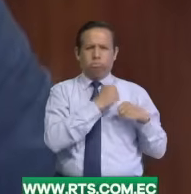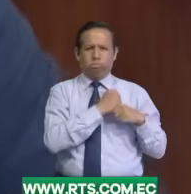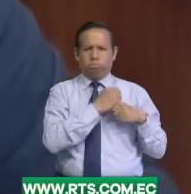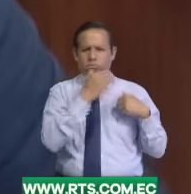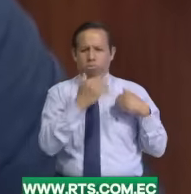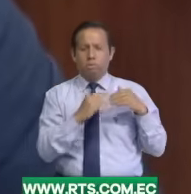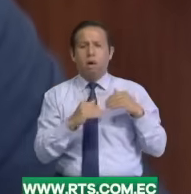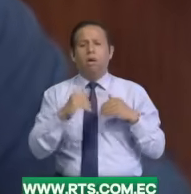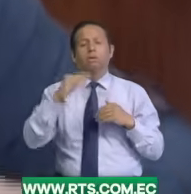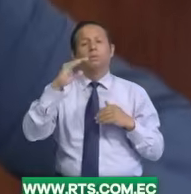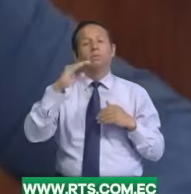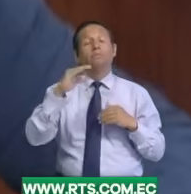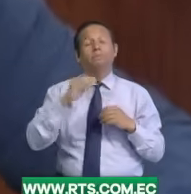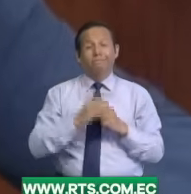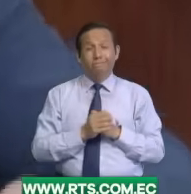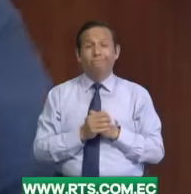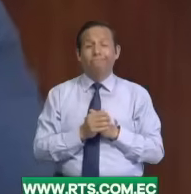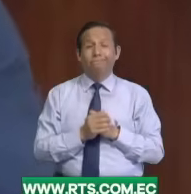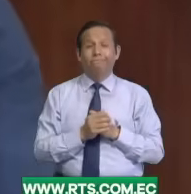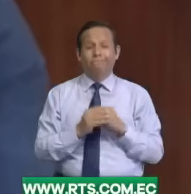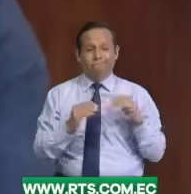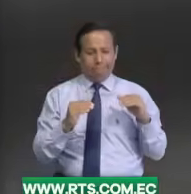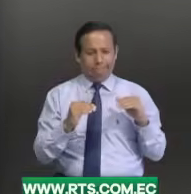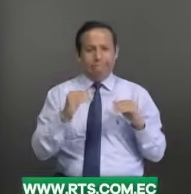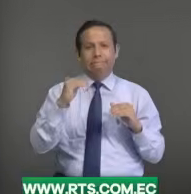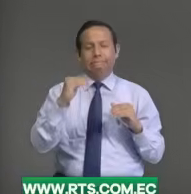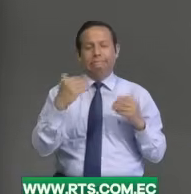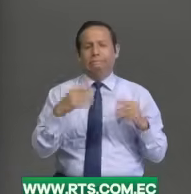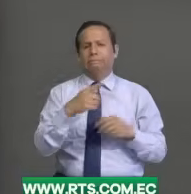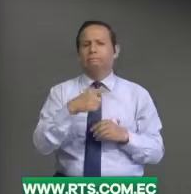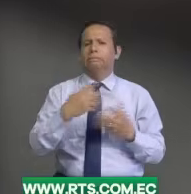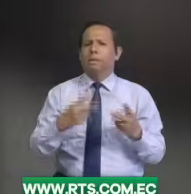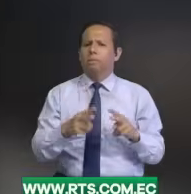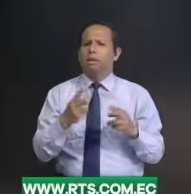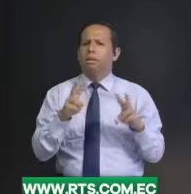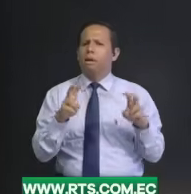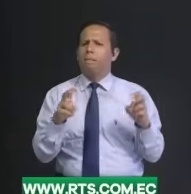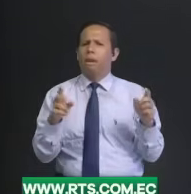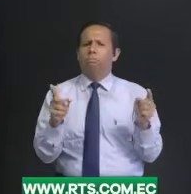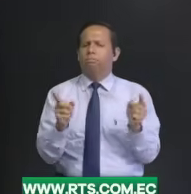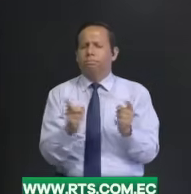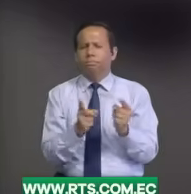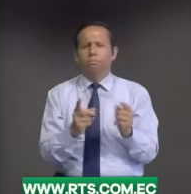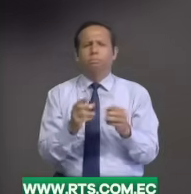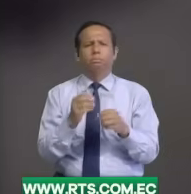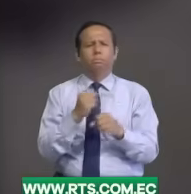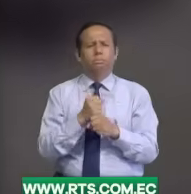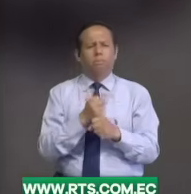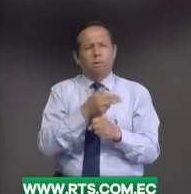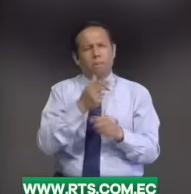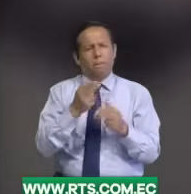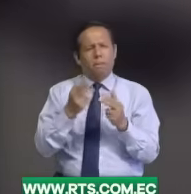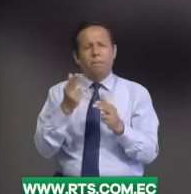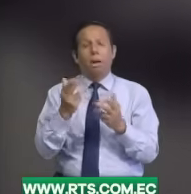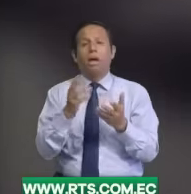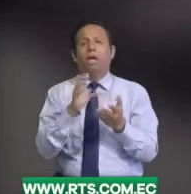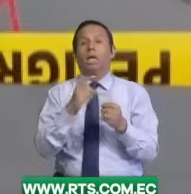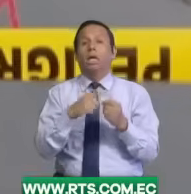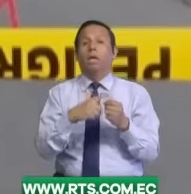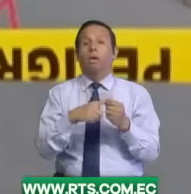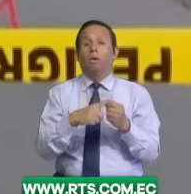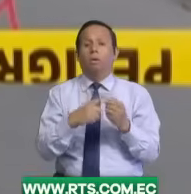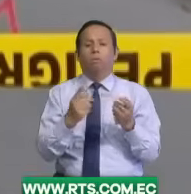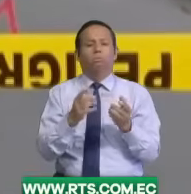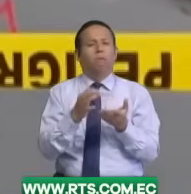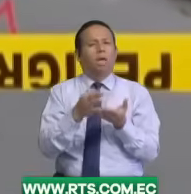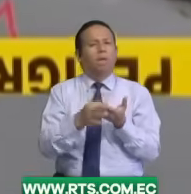mismo periodo en el año 2023. Además, bajando los homicidios intencionales en el Distrito Metropolitano de Quito,